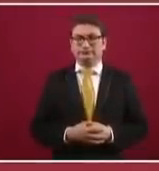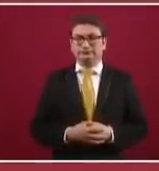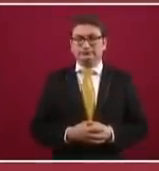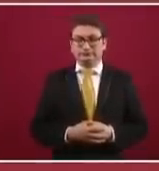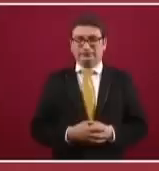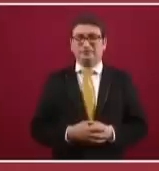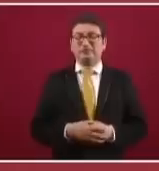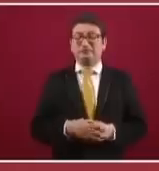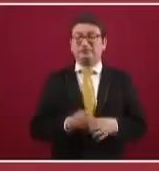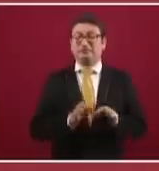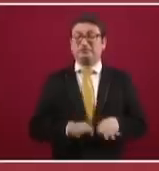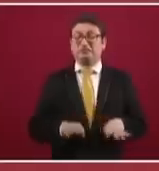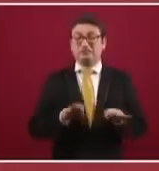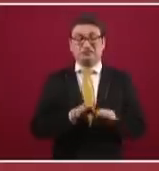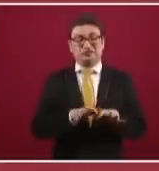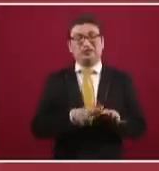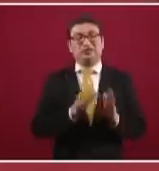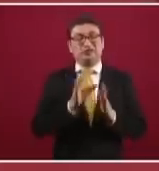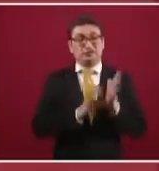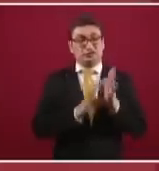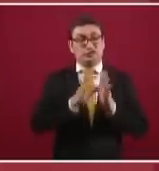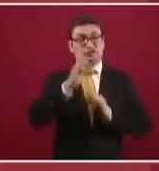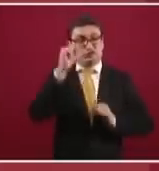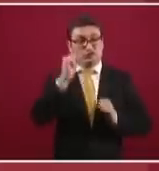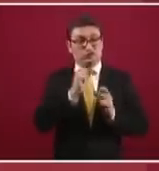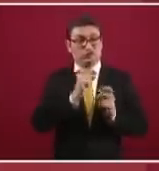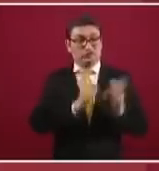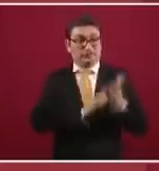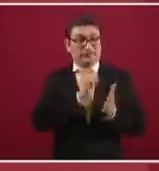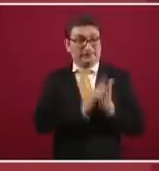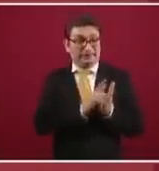de fondo en el marco legal,